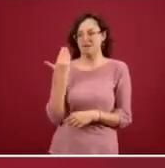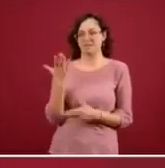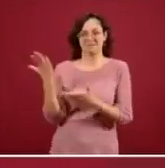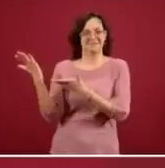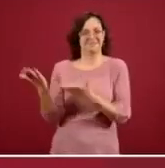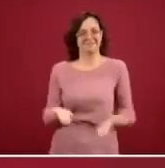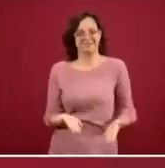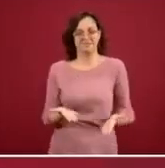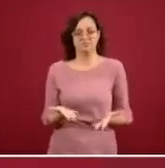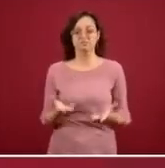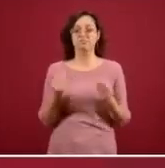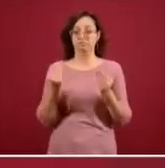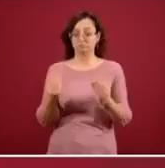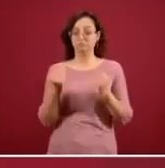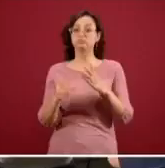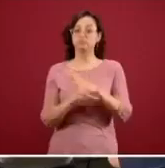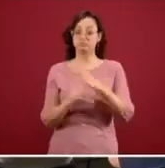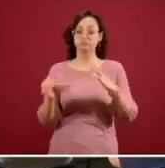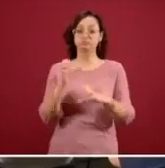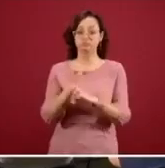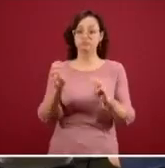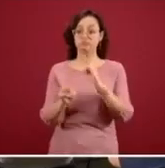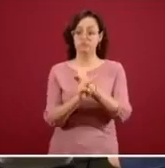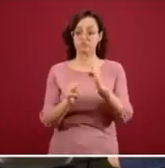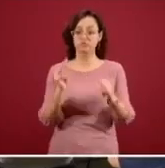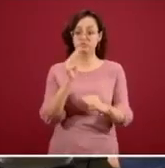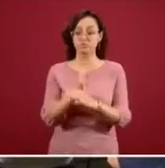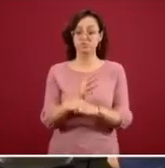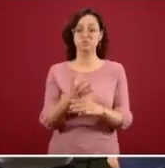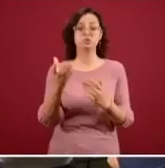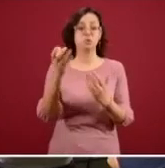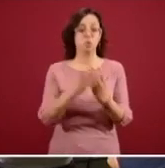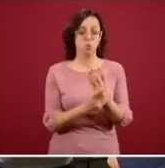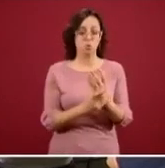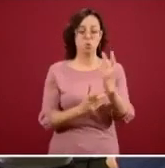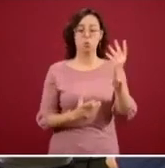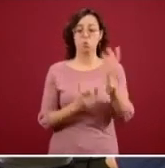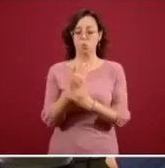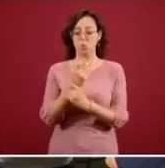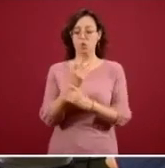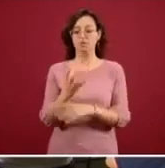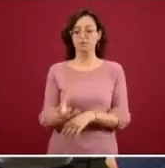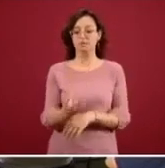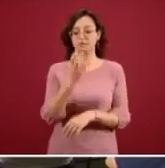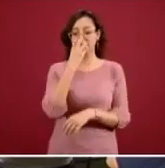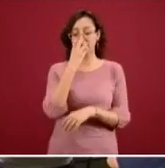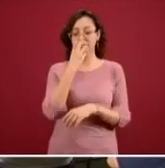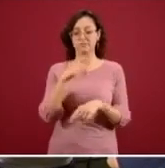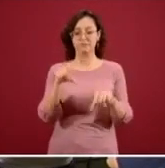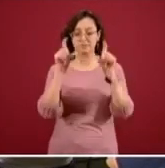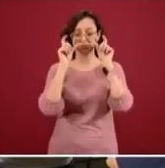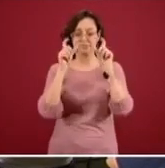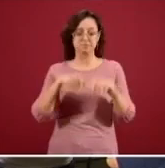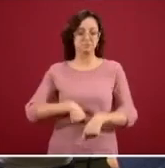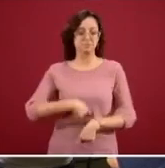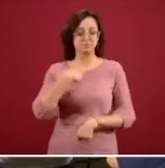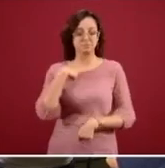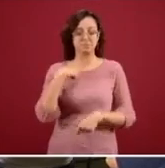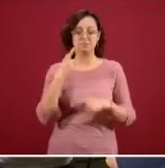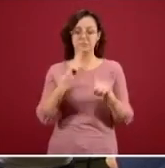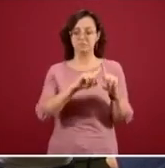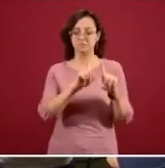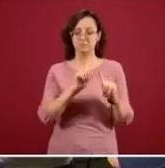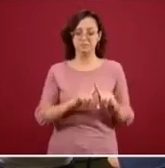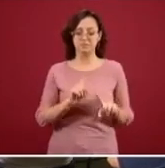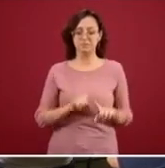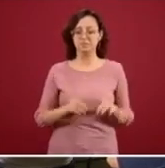un cargamento muy extenso de equipos de protección personal, fundamentalmente guantes, caretas y algunos otros equipos. Lo explicó